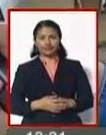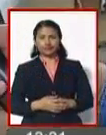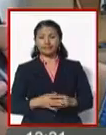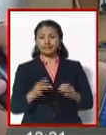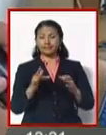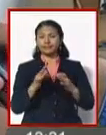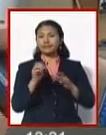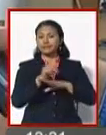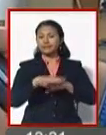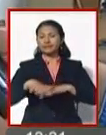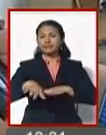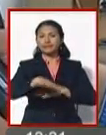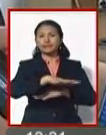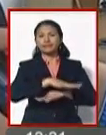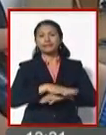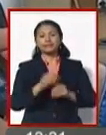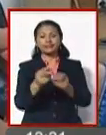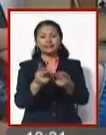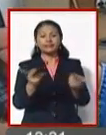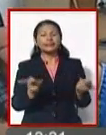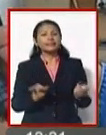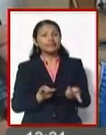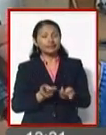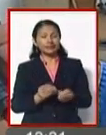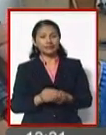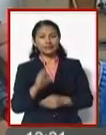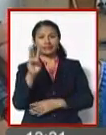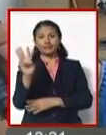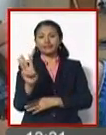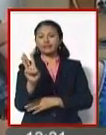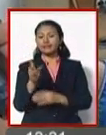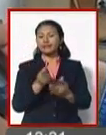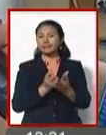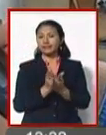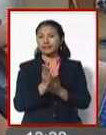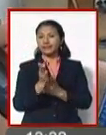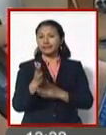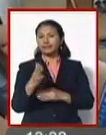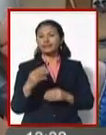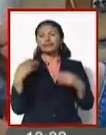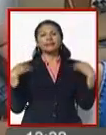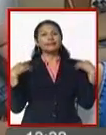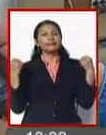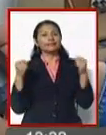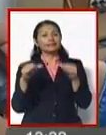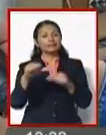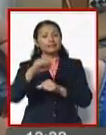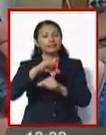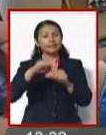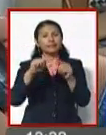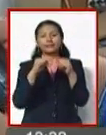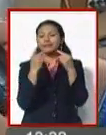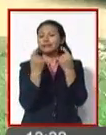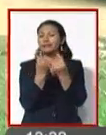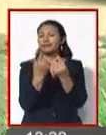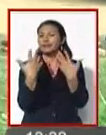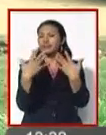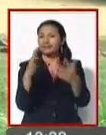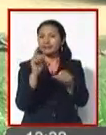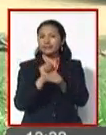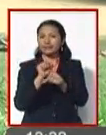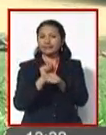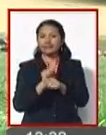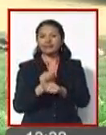La red de salud que corresponde, en este caso provincia, municipio de Guarnes, a través de la gerencia de salud, conjuntamente con su municipio, hacen un